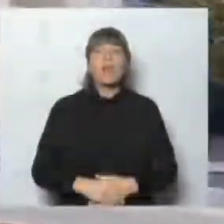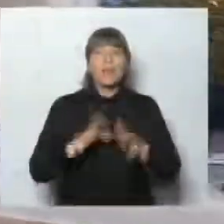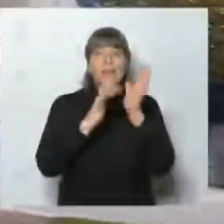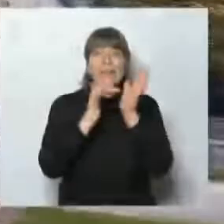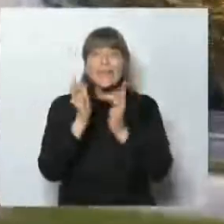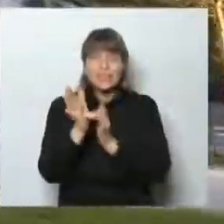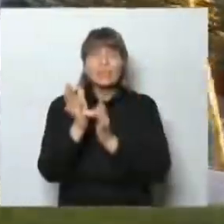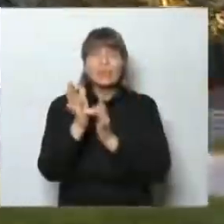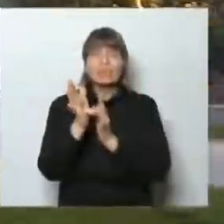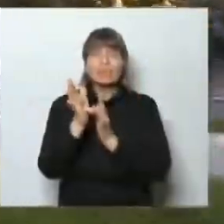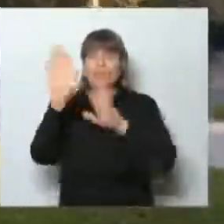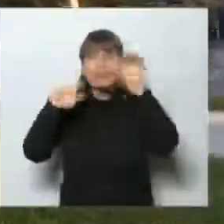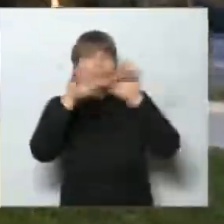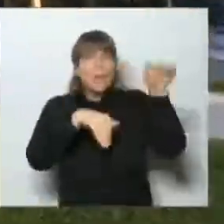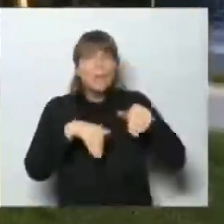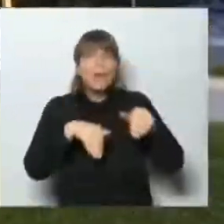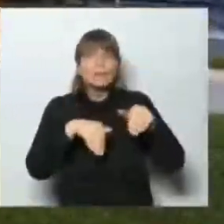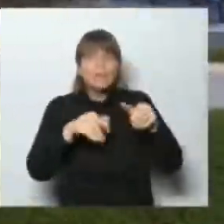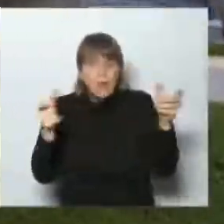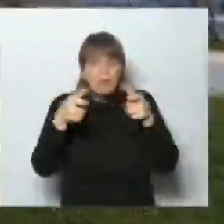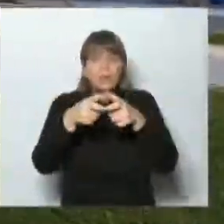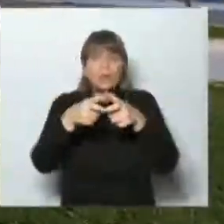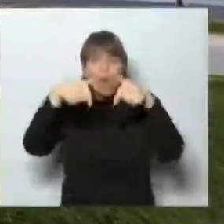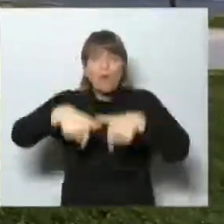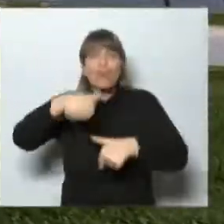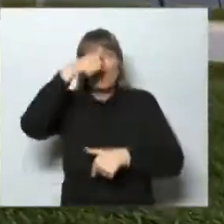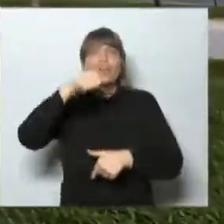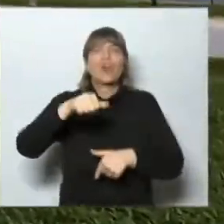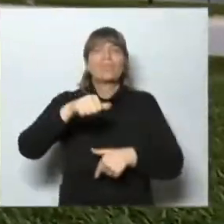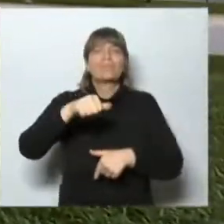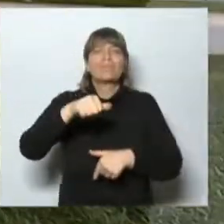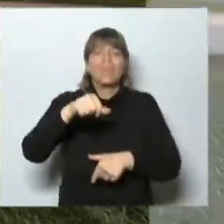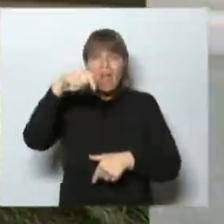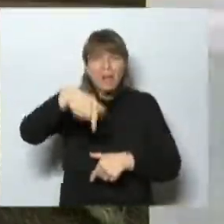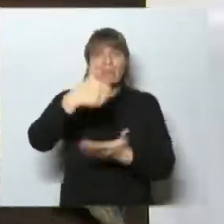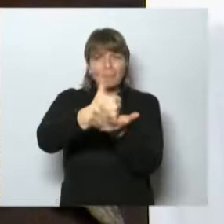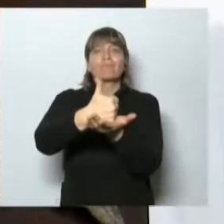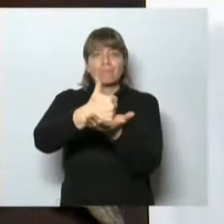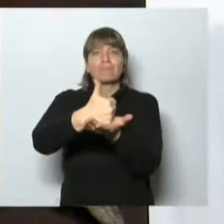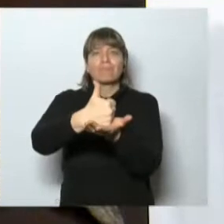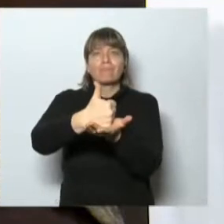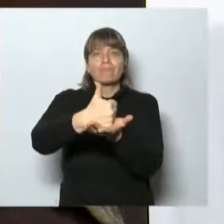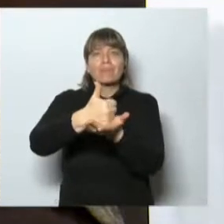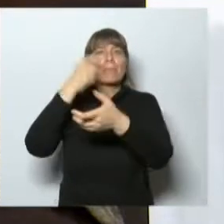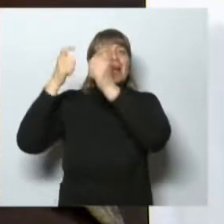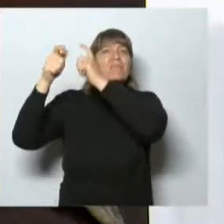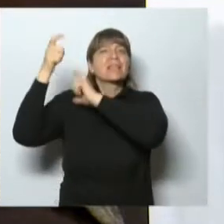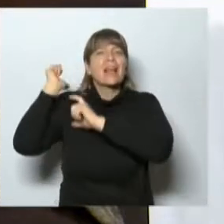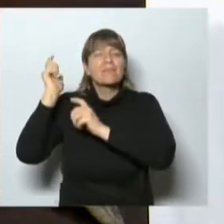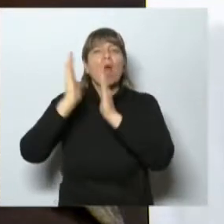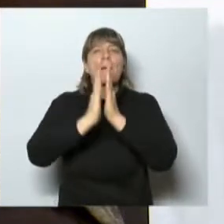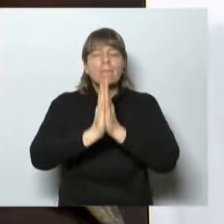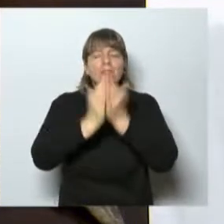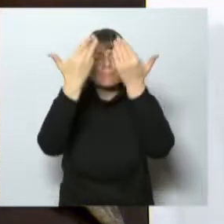Cristo, que nos ha convocado, nos recibe en este domingo. Él está aquí. Experimentaremos en la misa